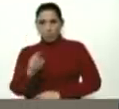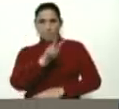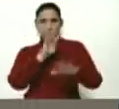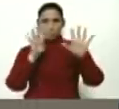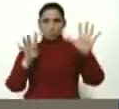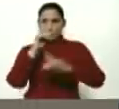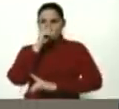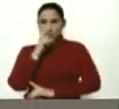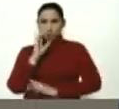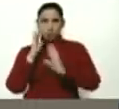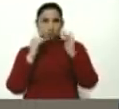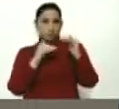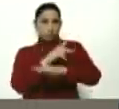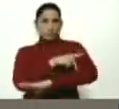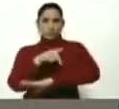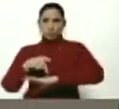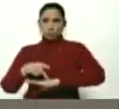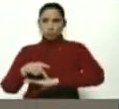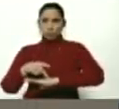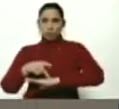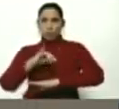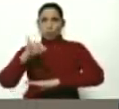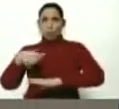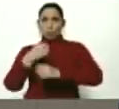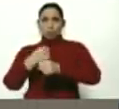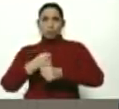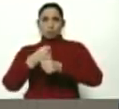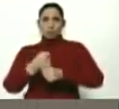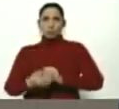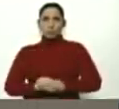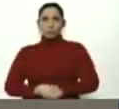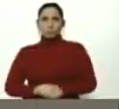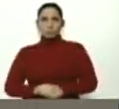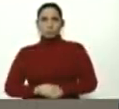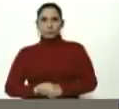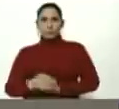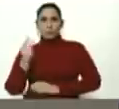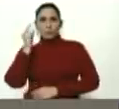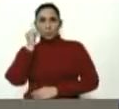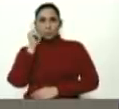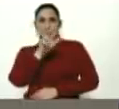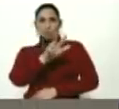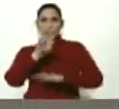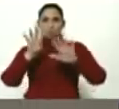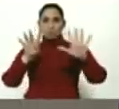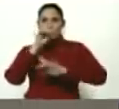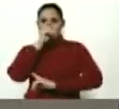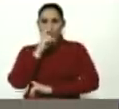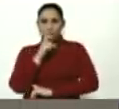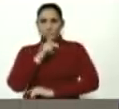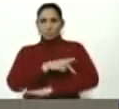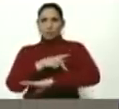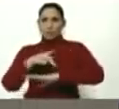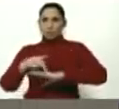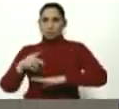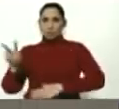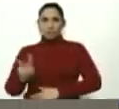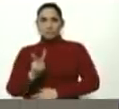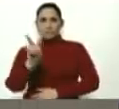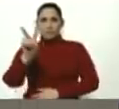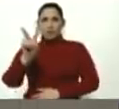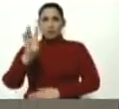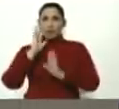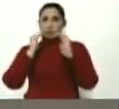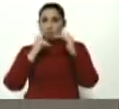años, atención, parroquia El Junquito. Mujer de 39 años de la parroquia El Valle,